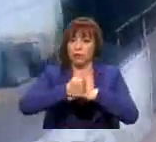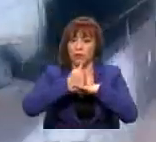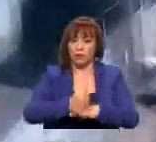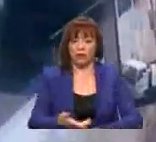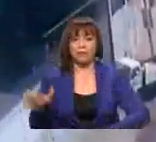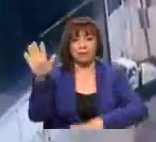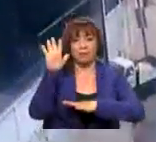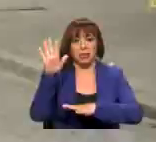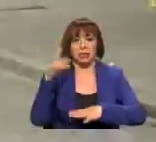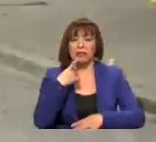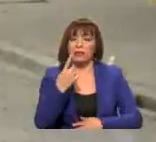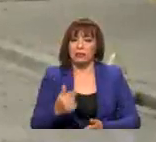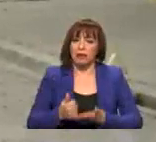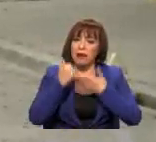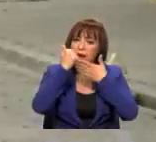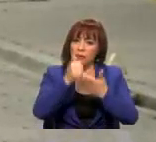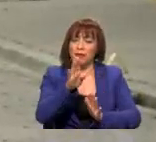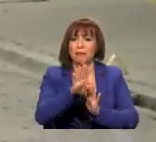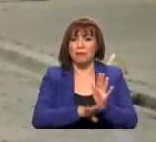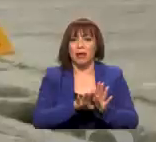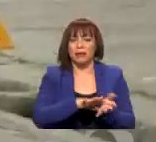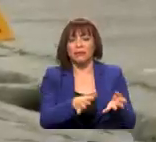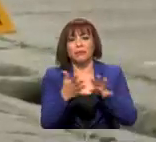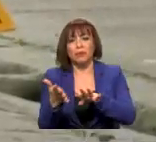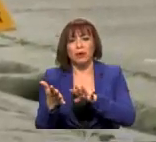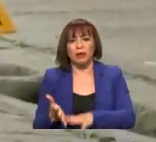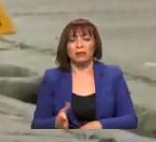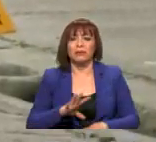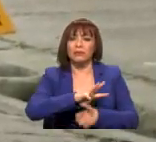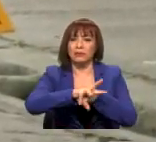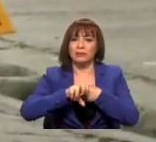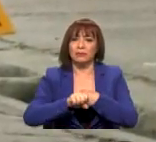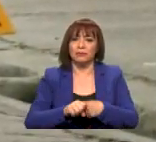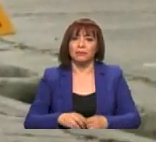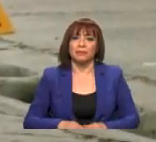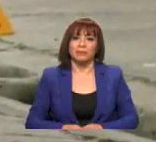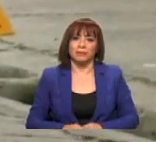la incidencia de delitos y muertes violentas. Catalina García, 24 horas.